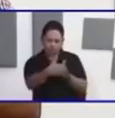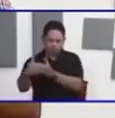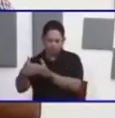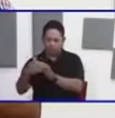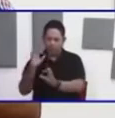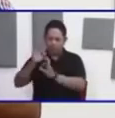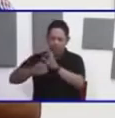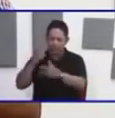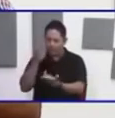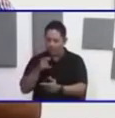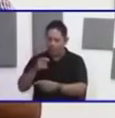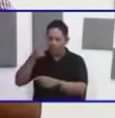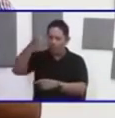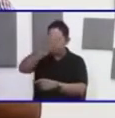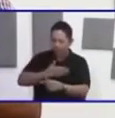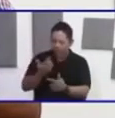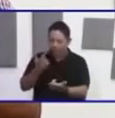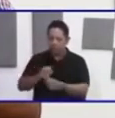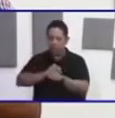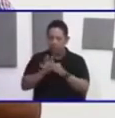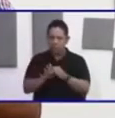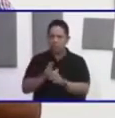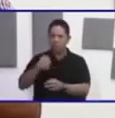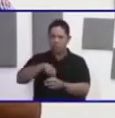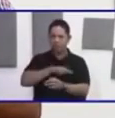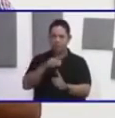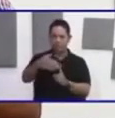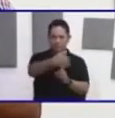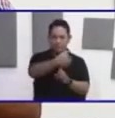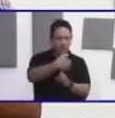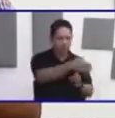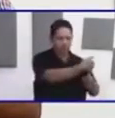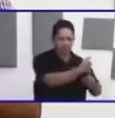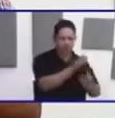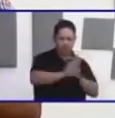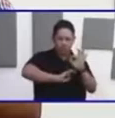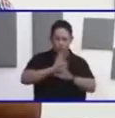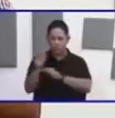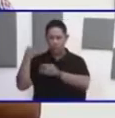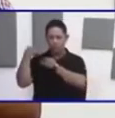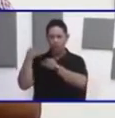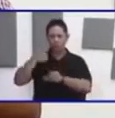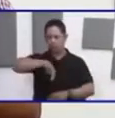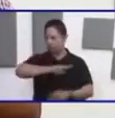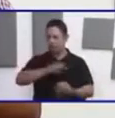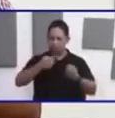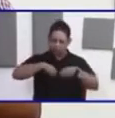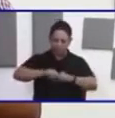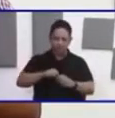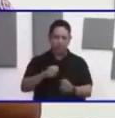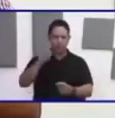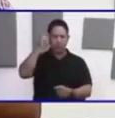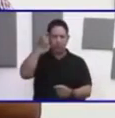de afrontar esta pandemia. Lo hemos hecho con mucha responsabilidad, con mucho cuidado y todo el gobierno ha estado muy